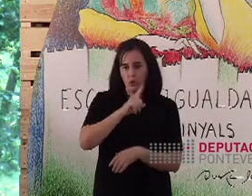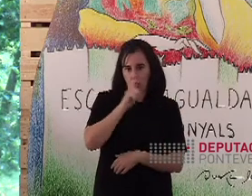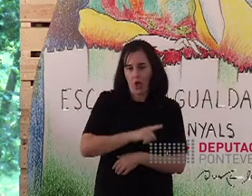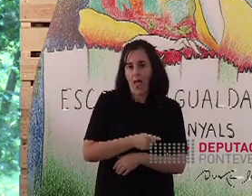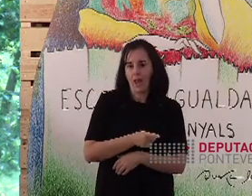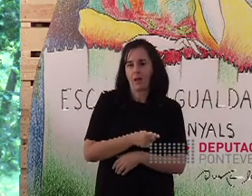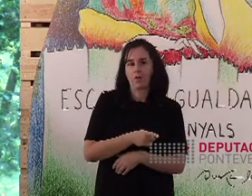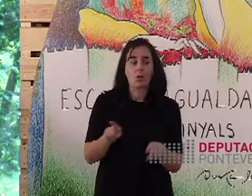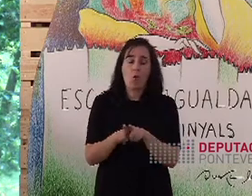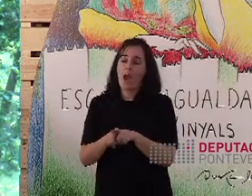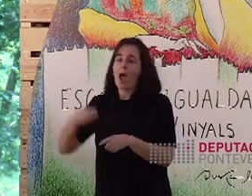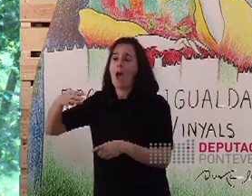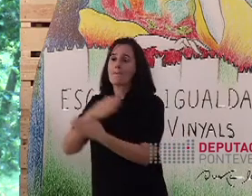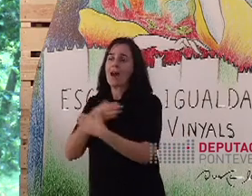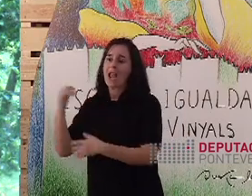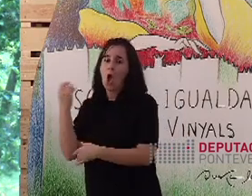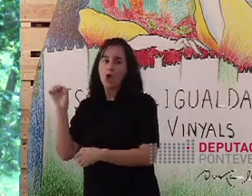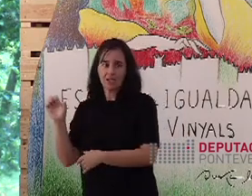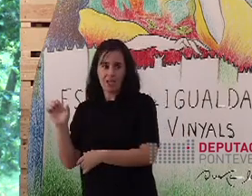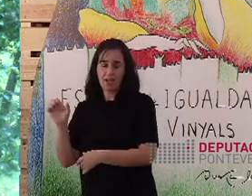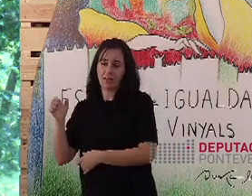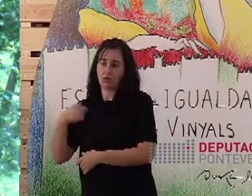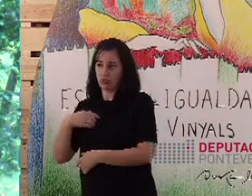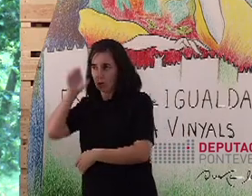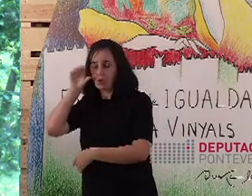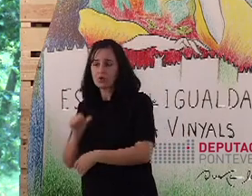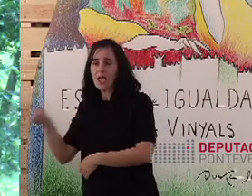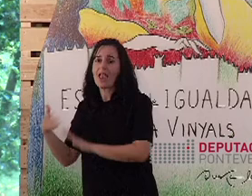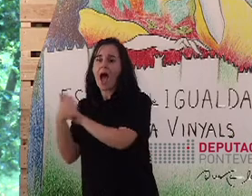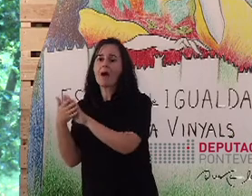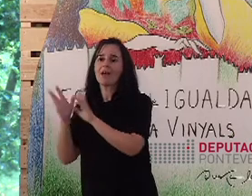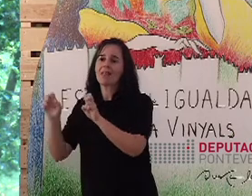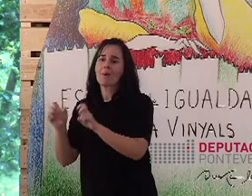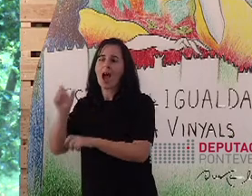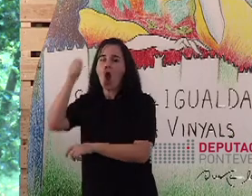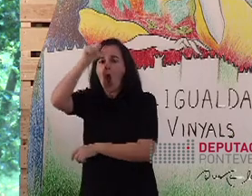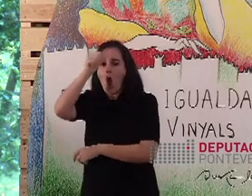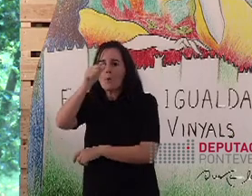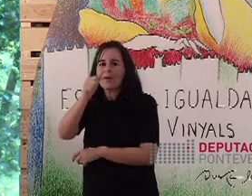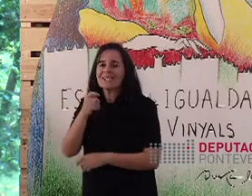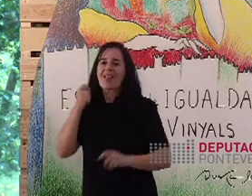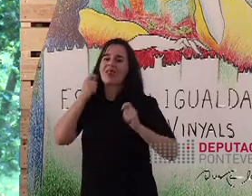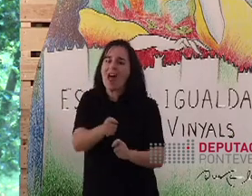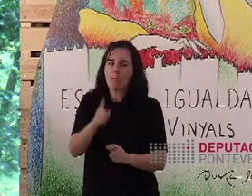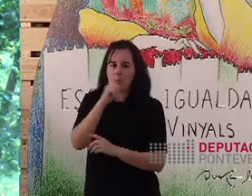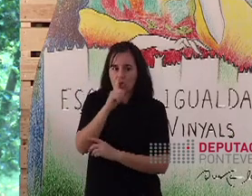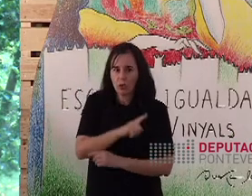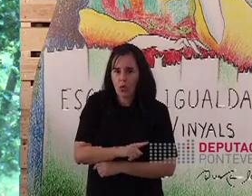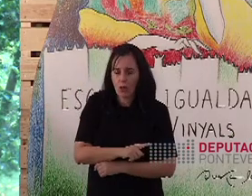dicía tamén María José Barahona, non? Que creo que foi a primeira que yo escoitei, falar de prostituidores, non? Que son os